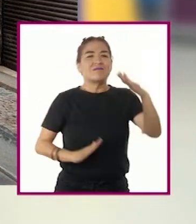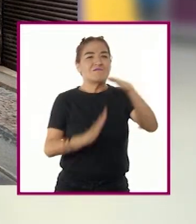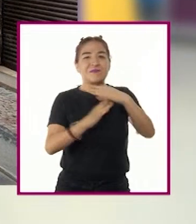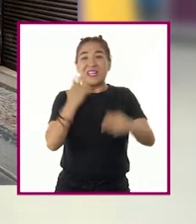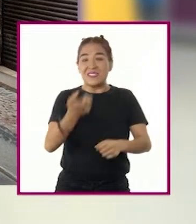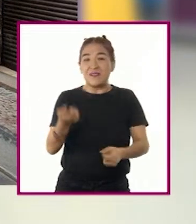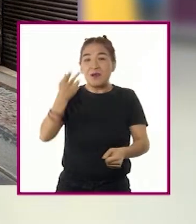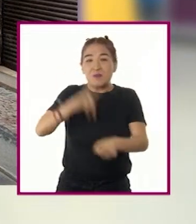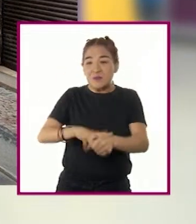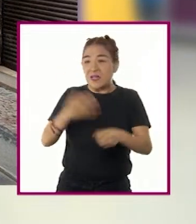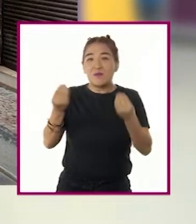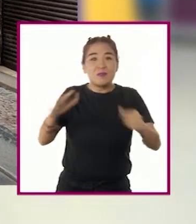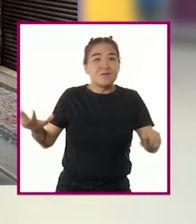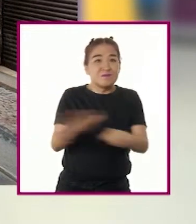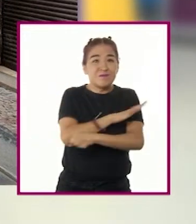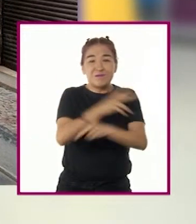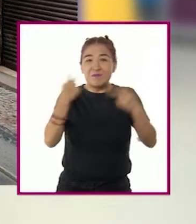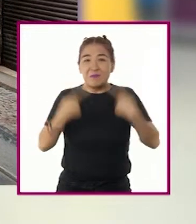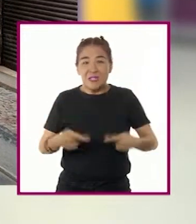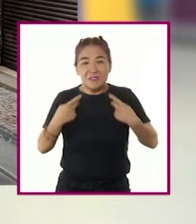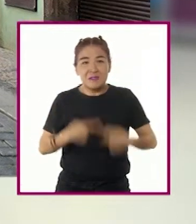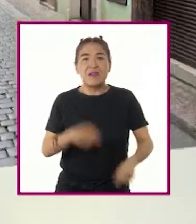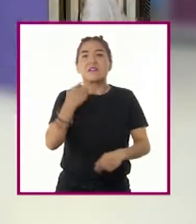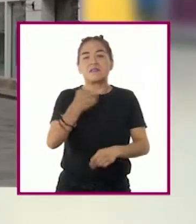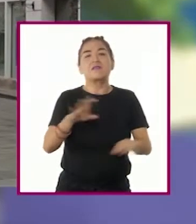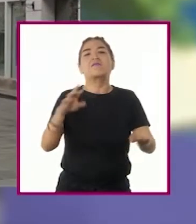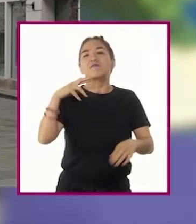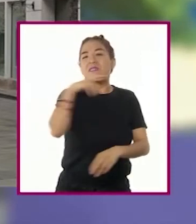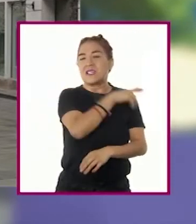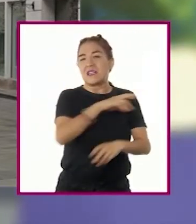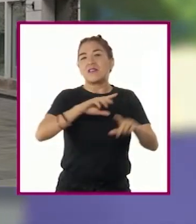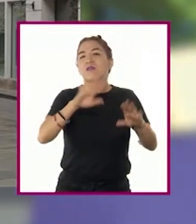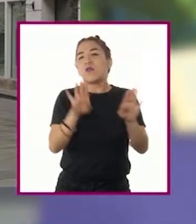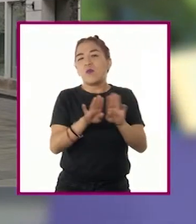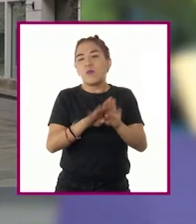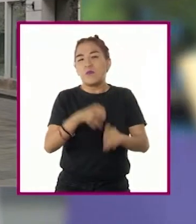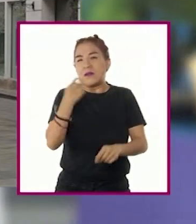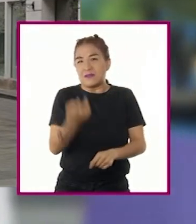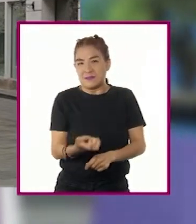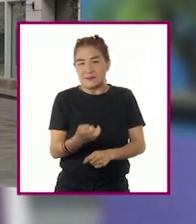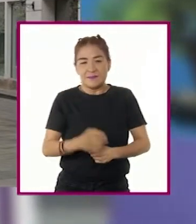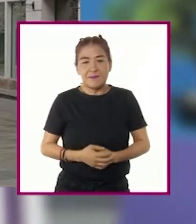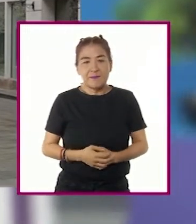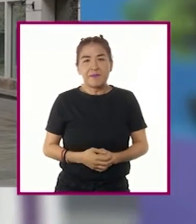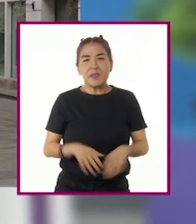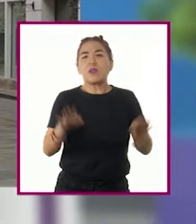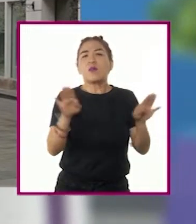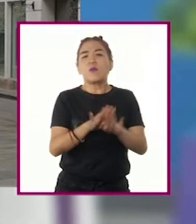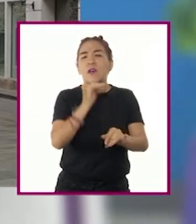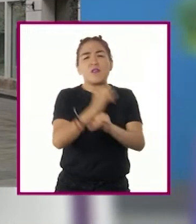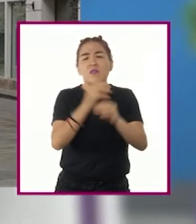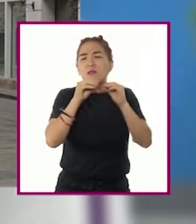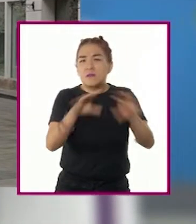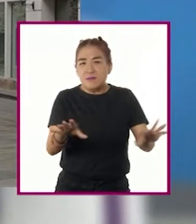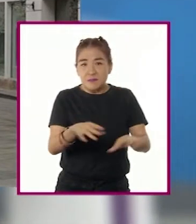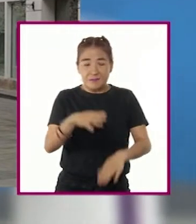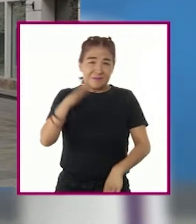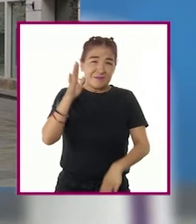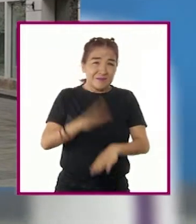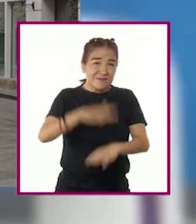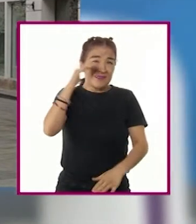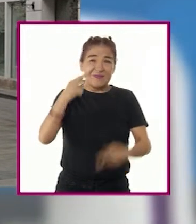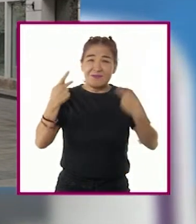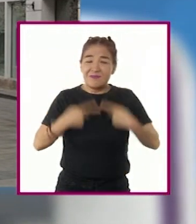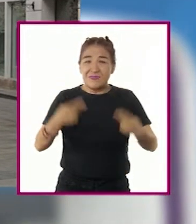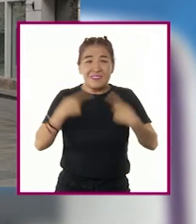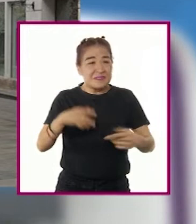que tuvo dos efectos generales e inmediatos. En cuanto a la oferta, millones de personas dejaron de trabajar